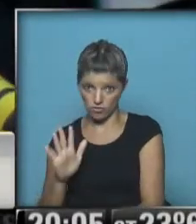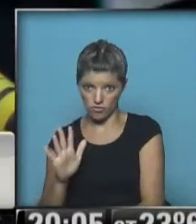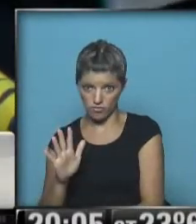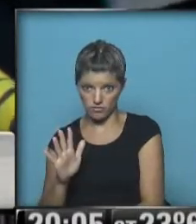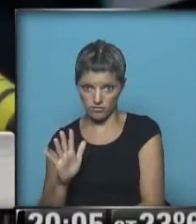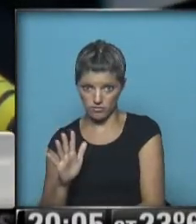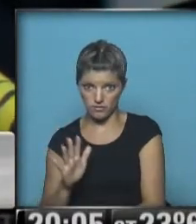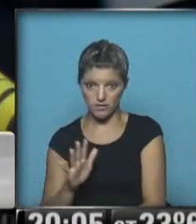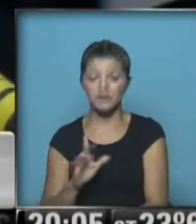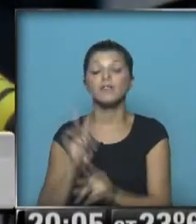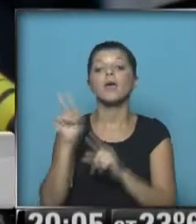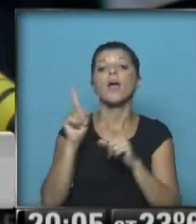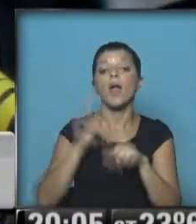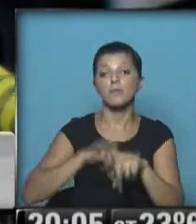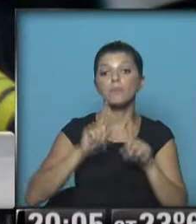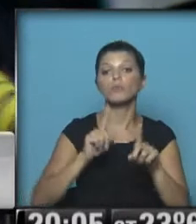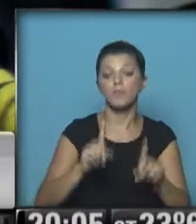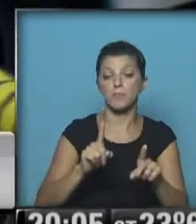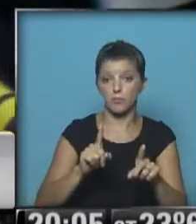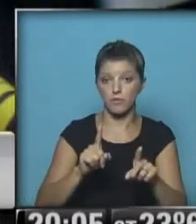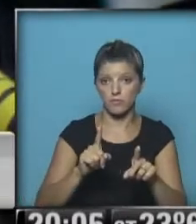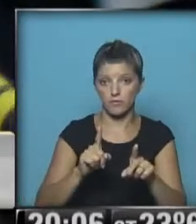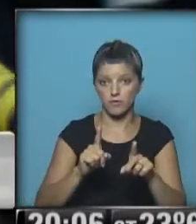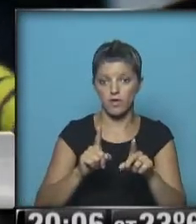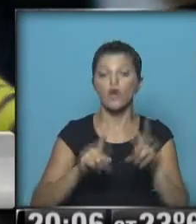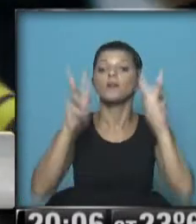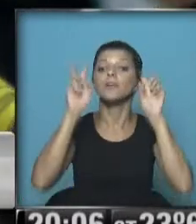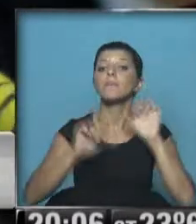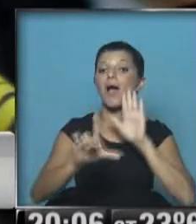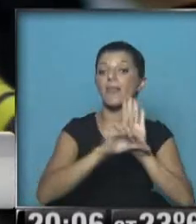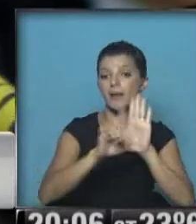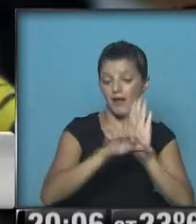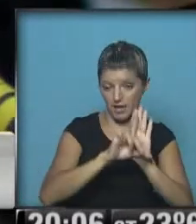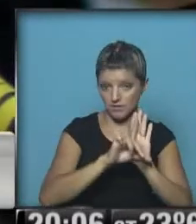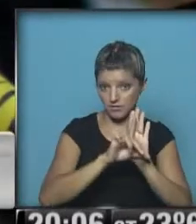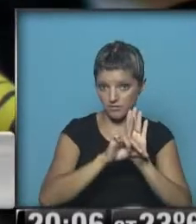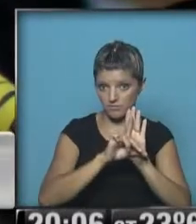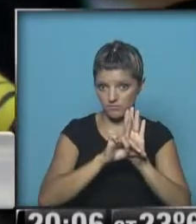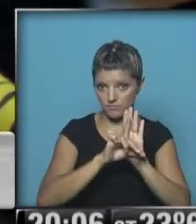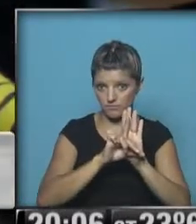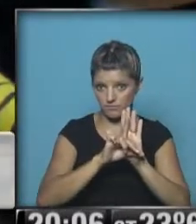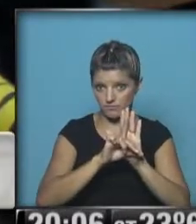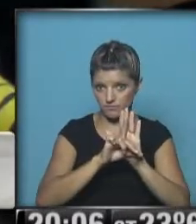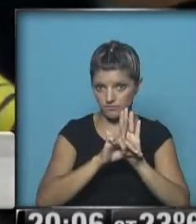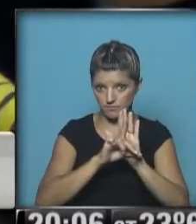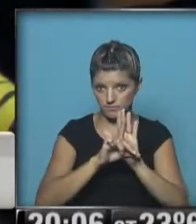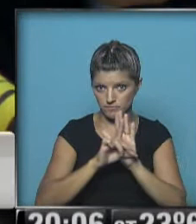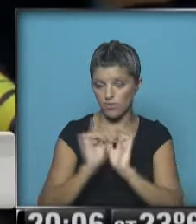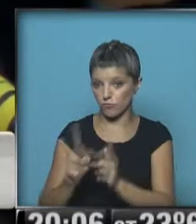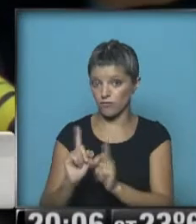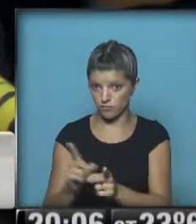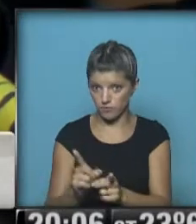lugar en simultáneo con la actividad legislativa que se está desarrollando en el recinto